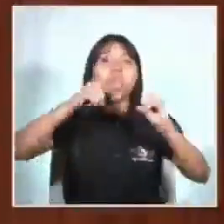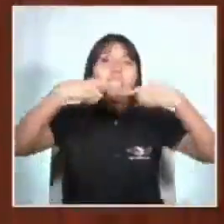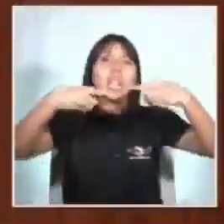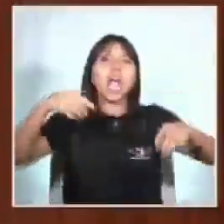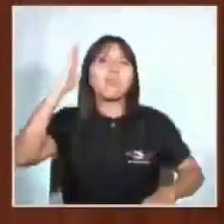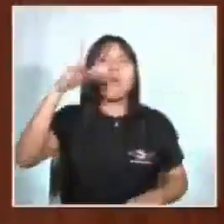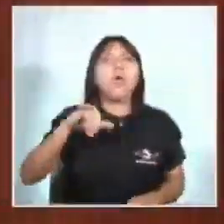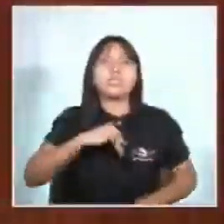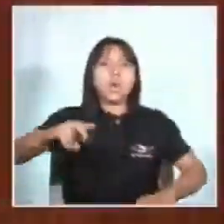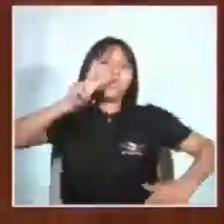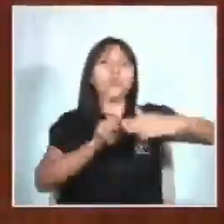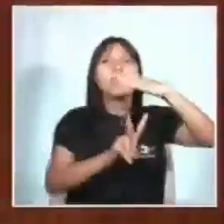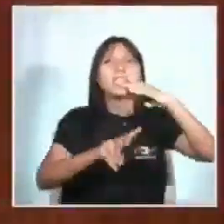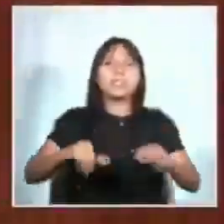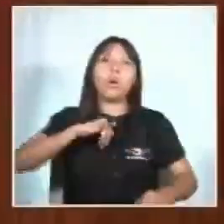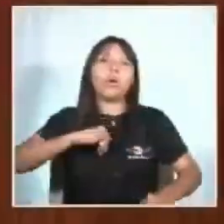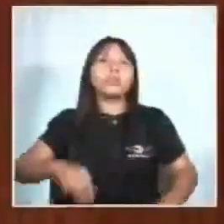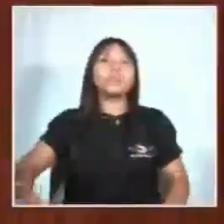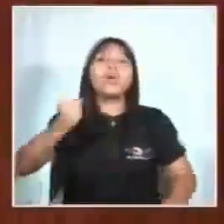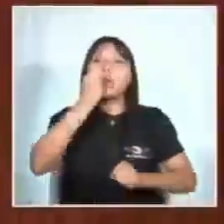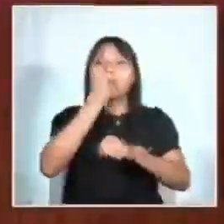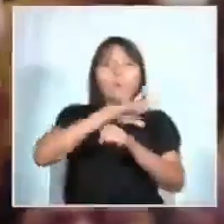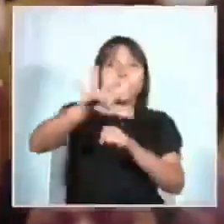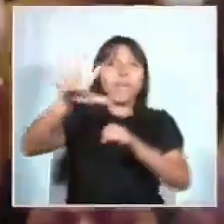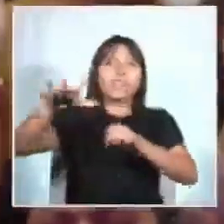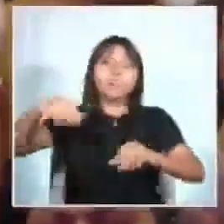lo profetizo, yo lo confieso